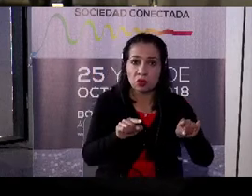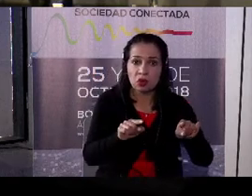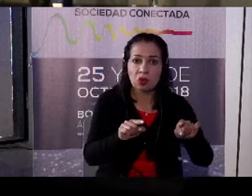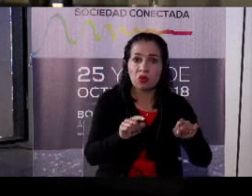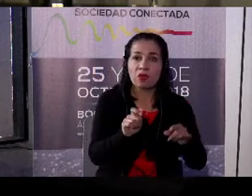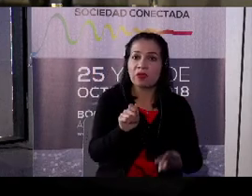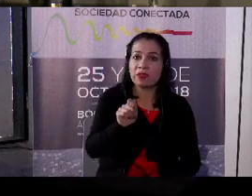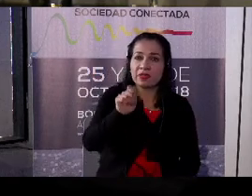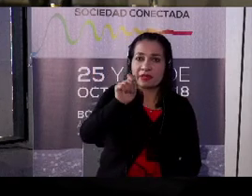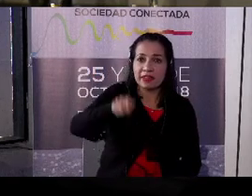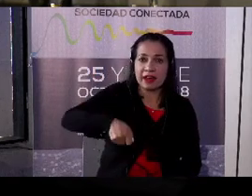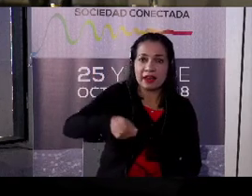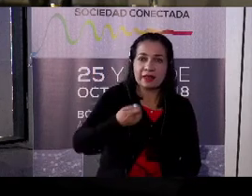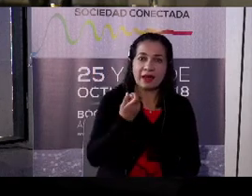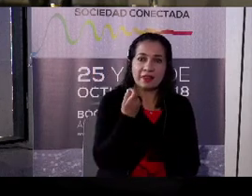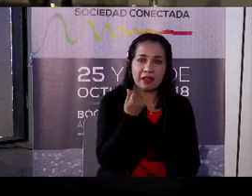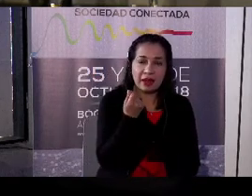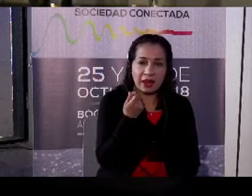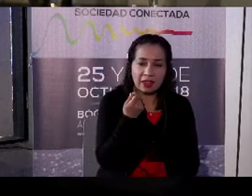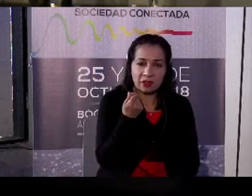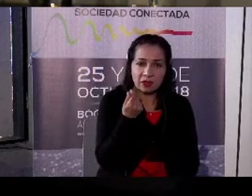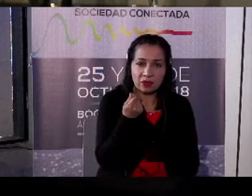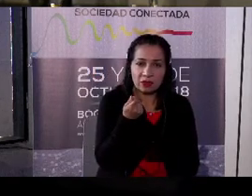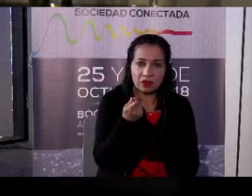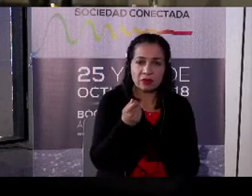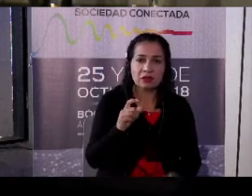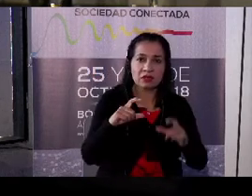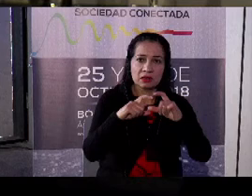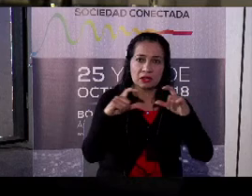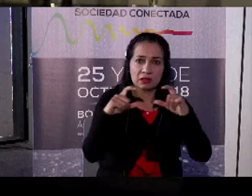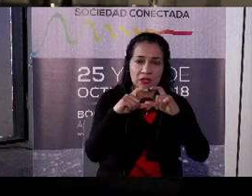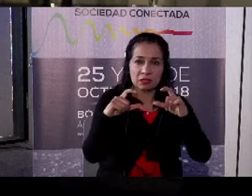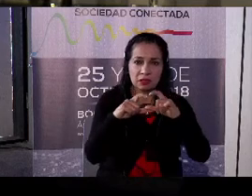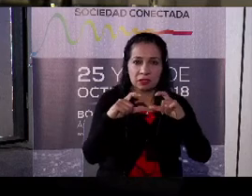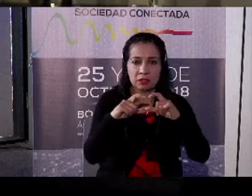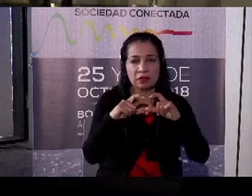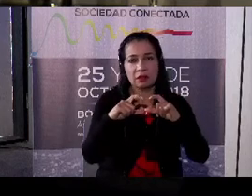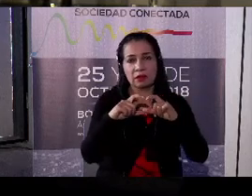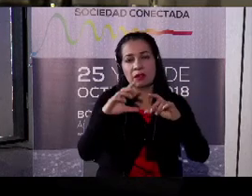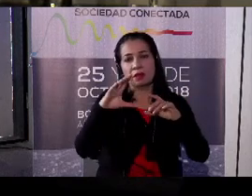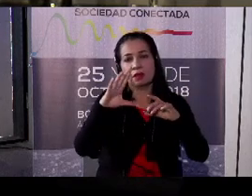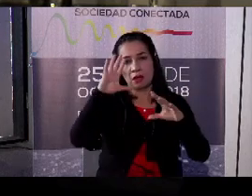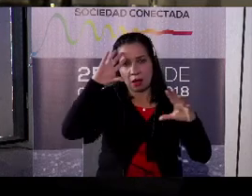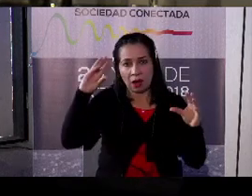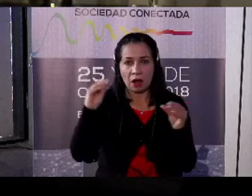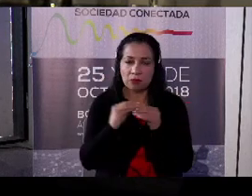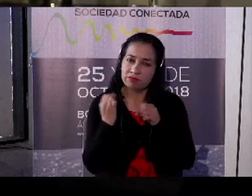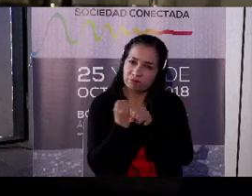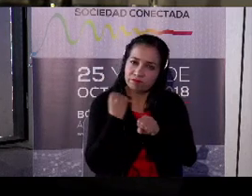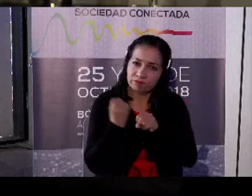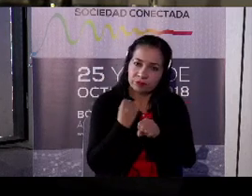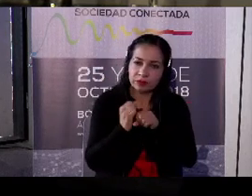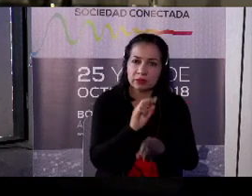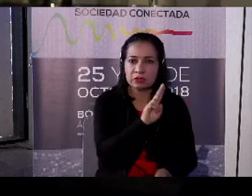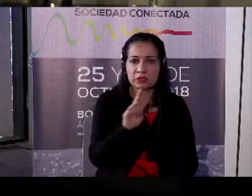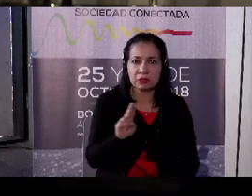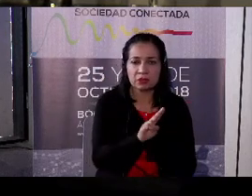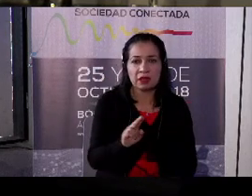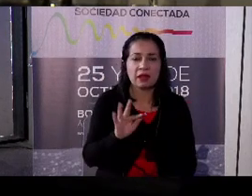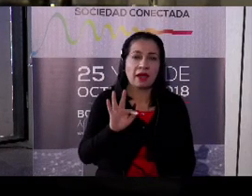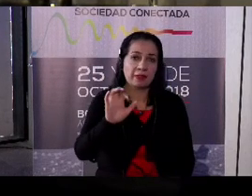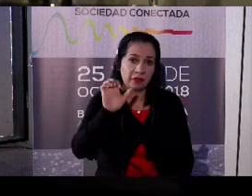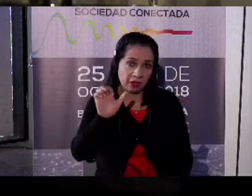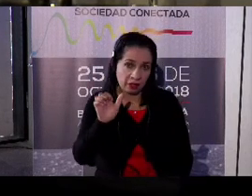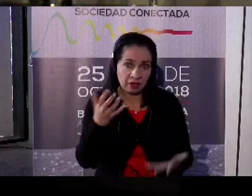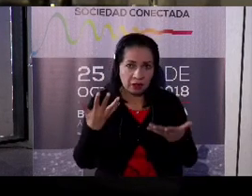crédito en yuan trabajando con ZTE le brindamos esa capacidad